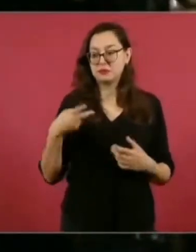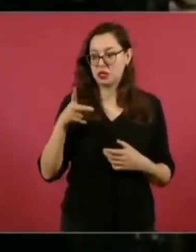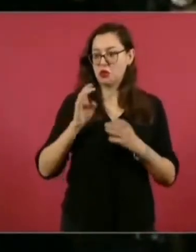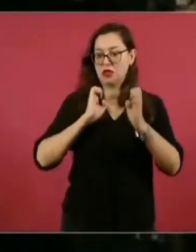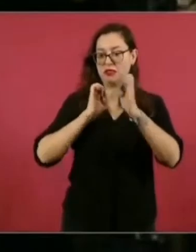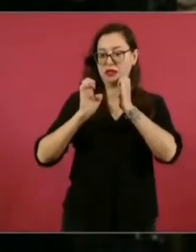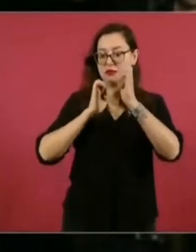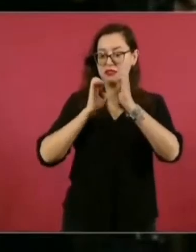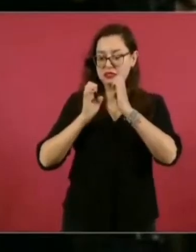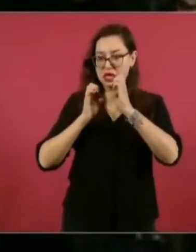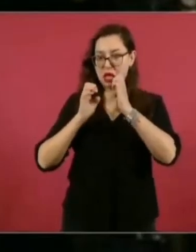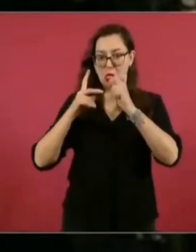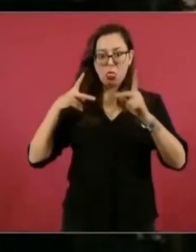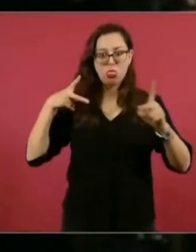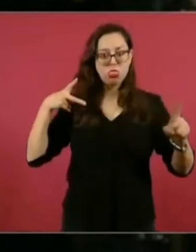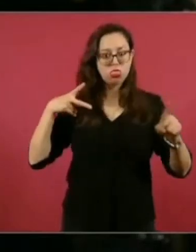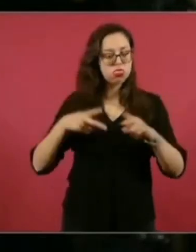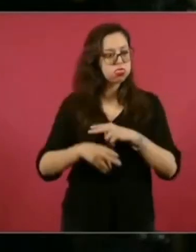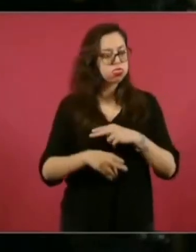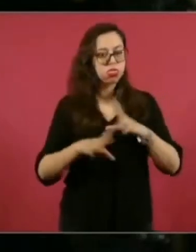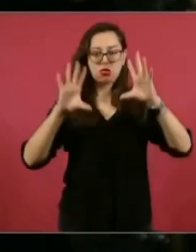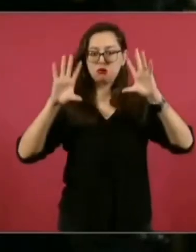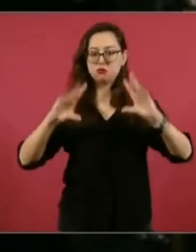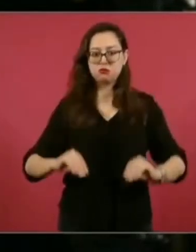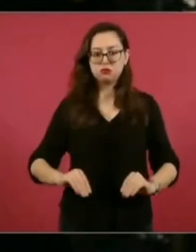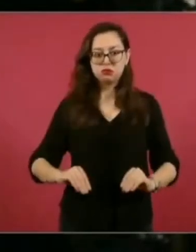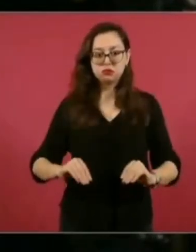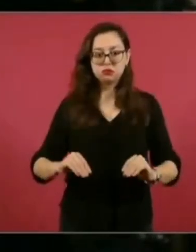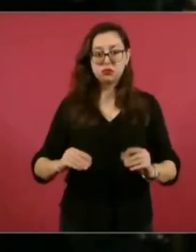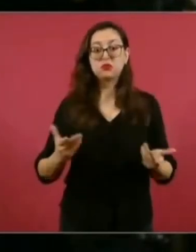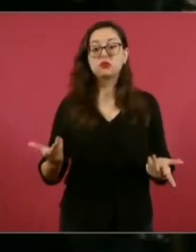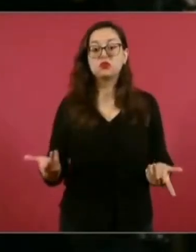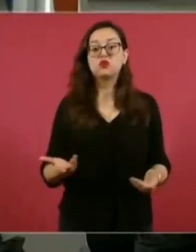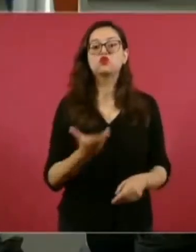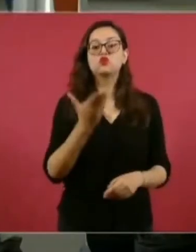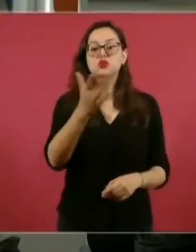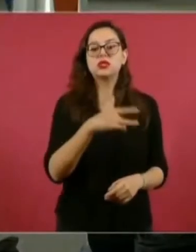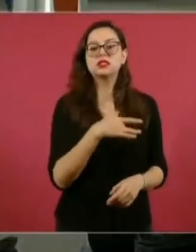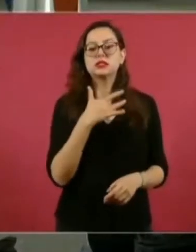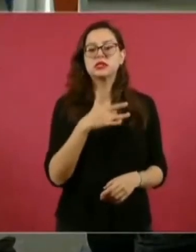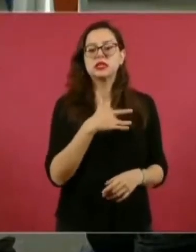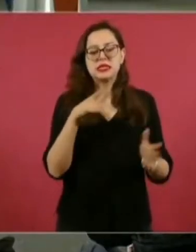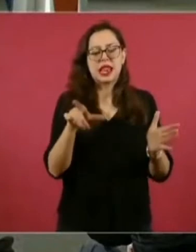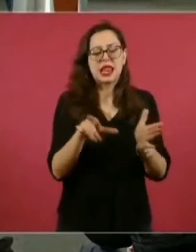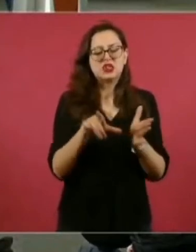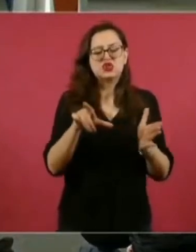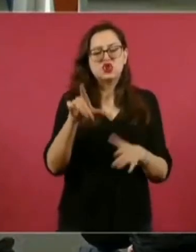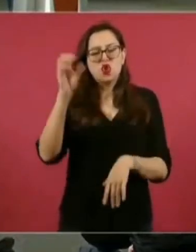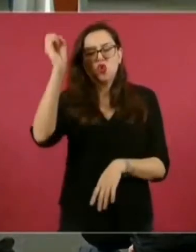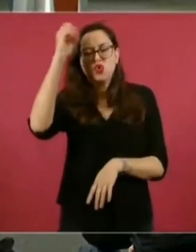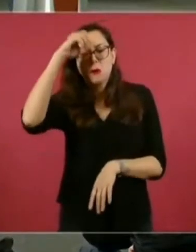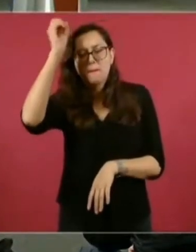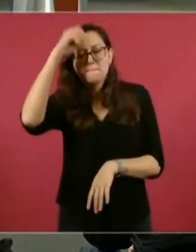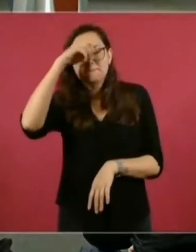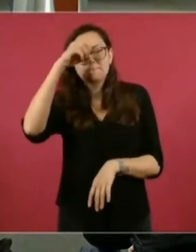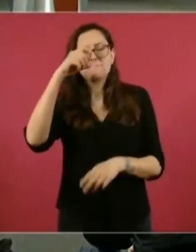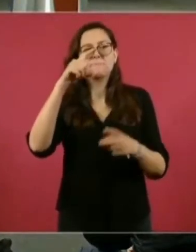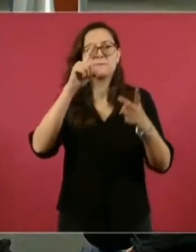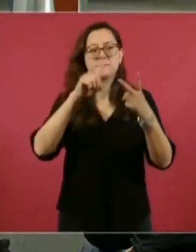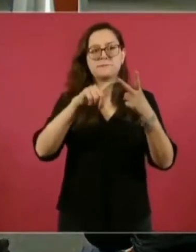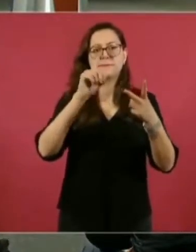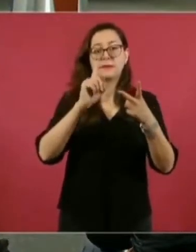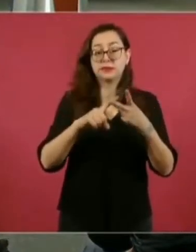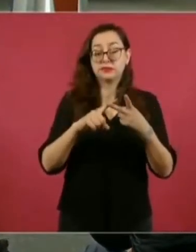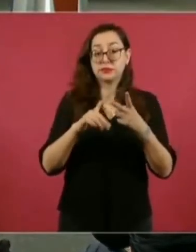esta administración de la Cuarta Transformación se erradicó el chayote. Yo pienso que avanzamos